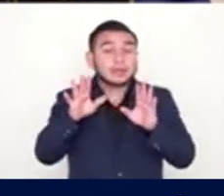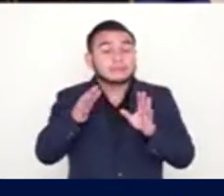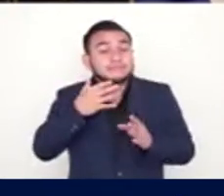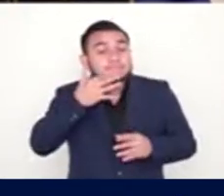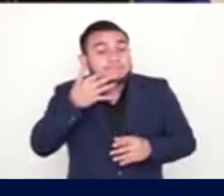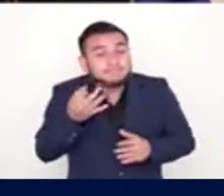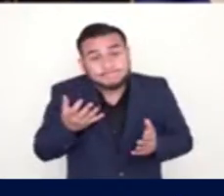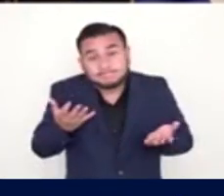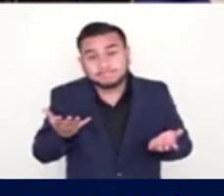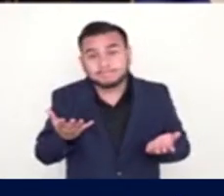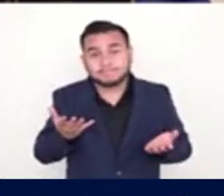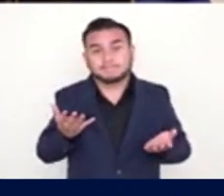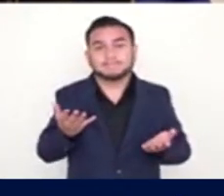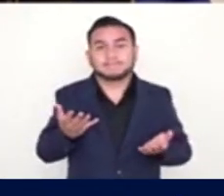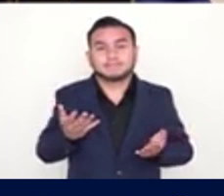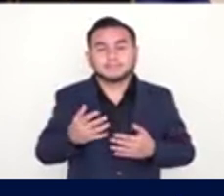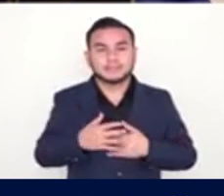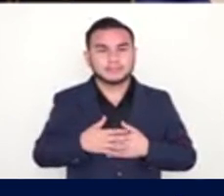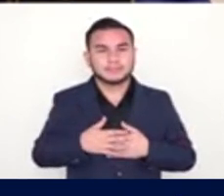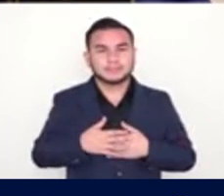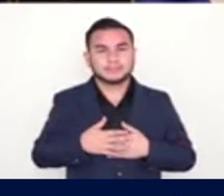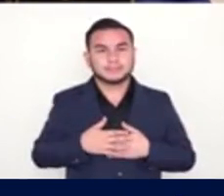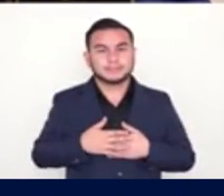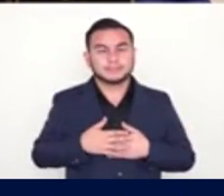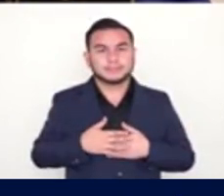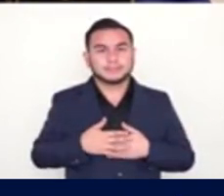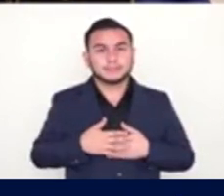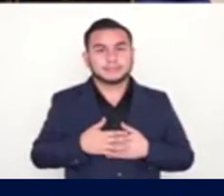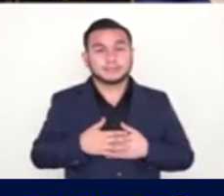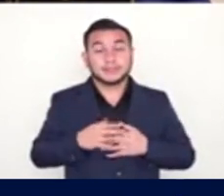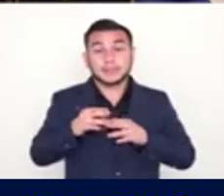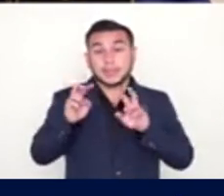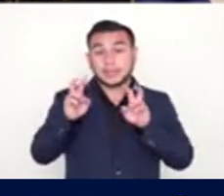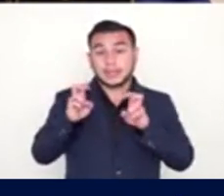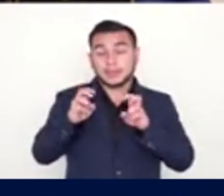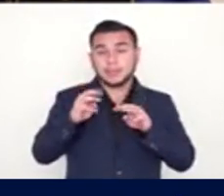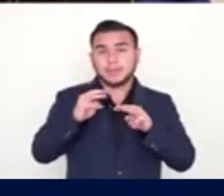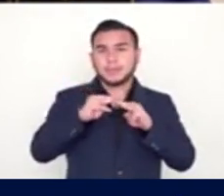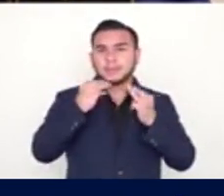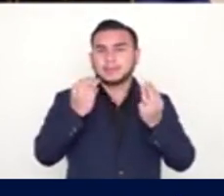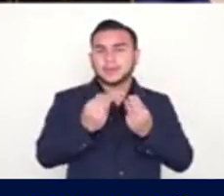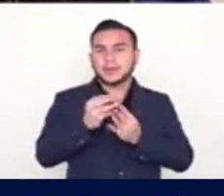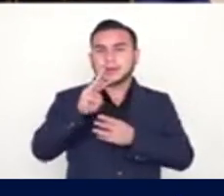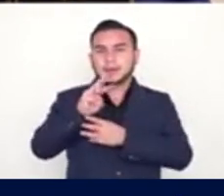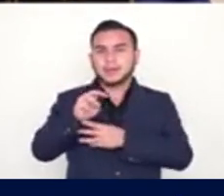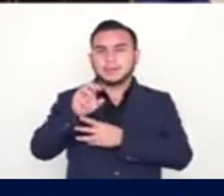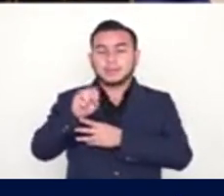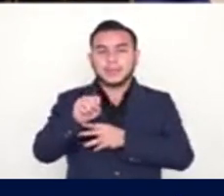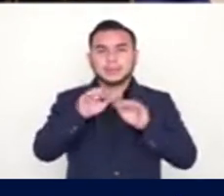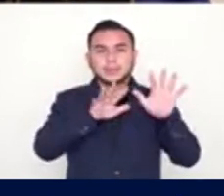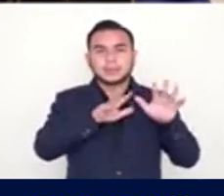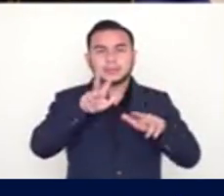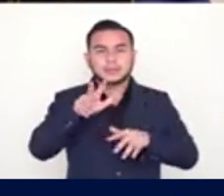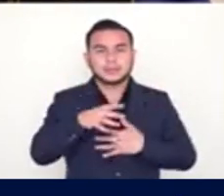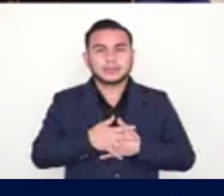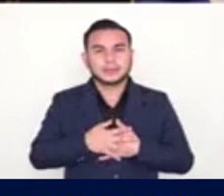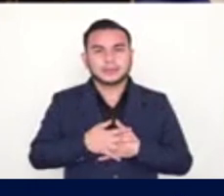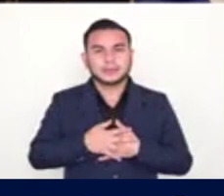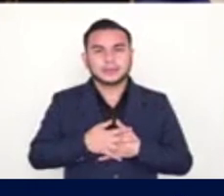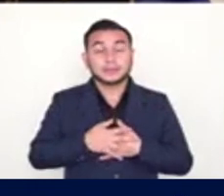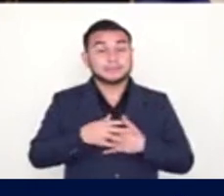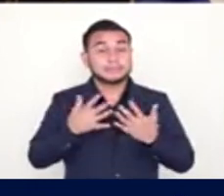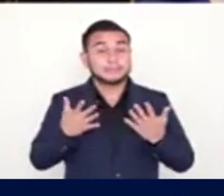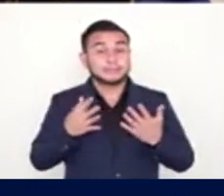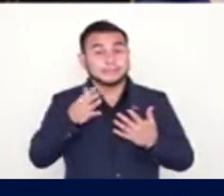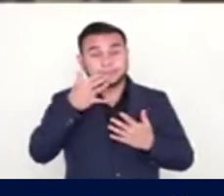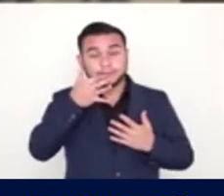obviamente, ¿verdad? Si no, no hay cheque de pago. Y en el tema de la MS-13, Pues